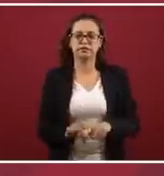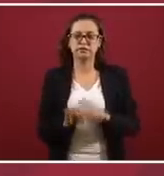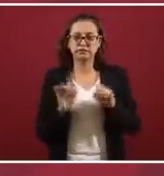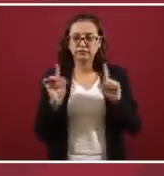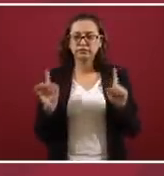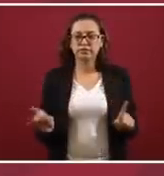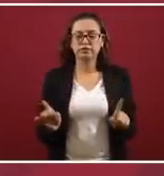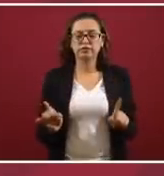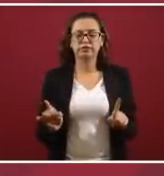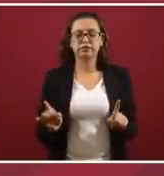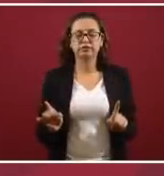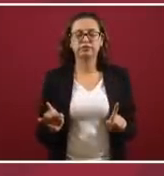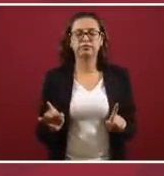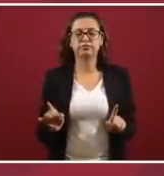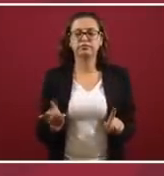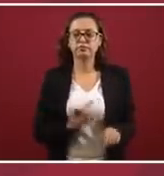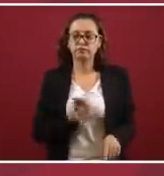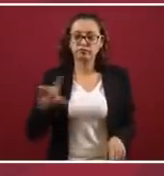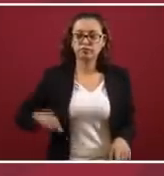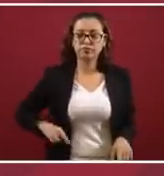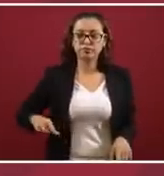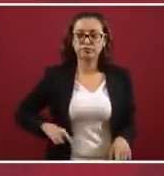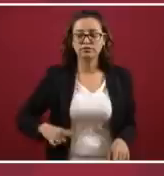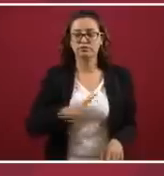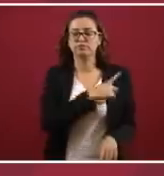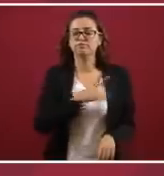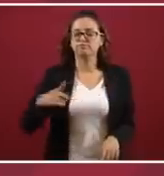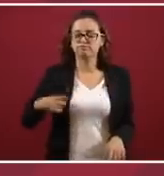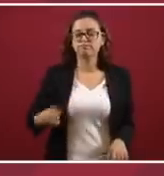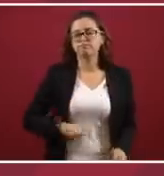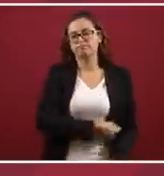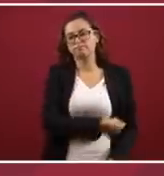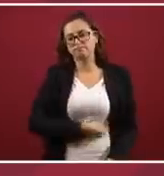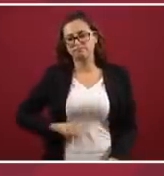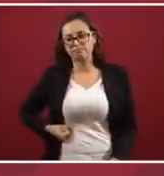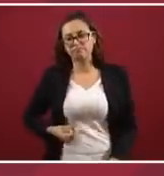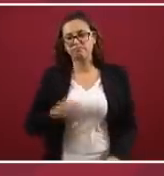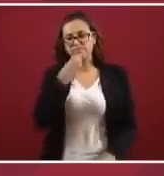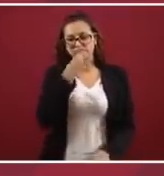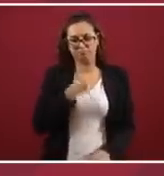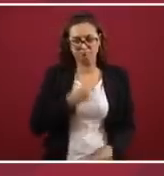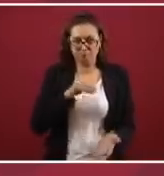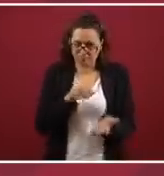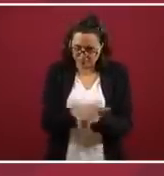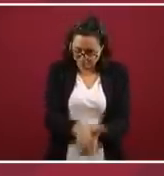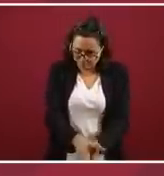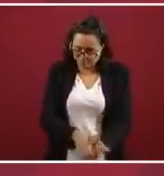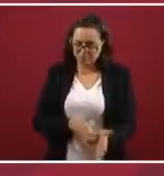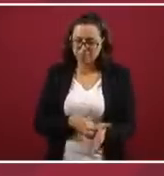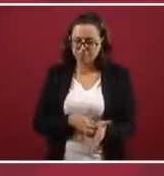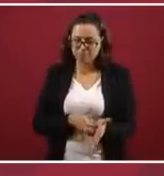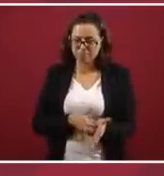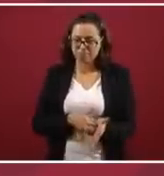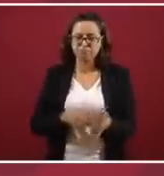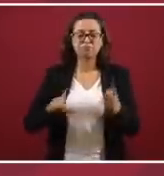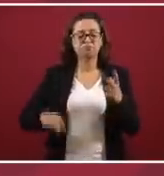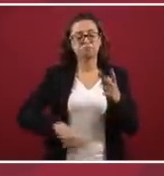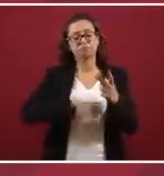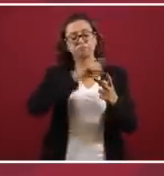hablo, que el gobierno tiene que apretarse el cinturón, primero. Segundo, hemos